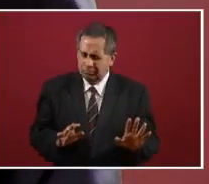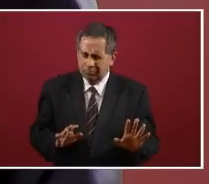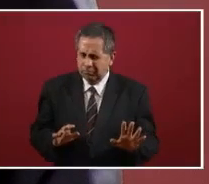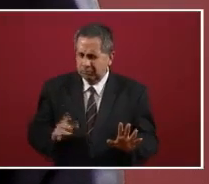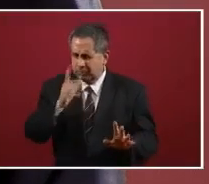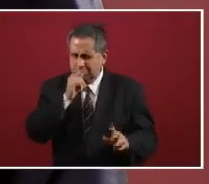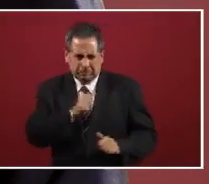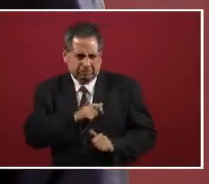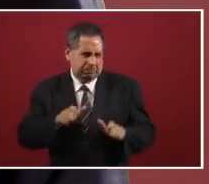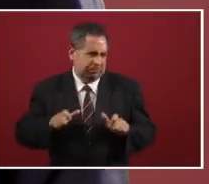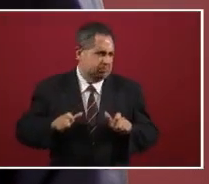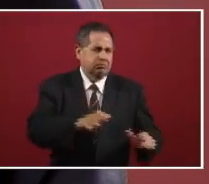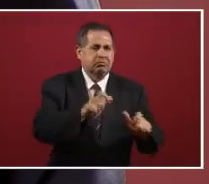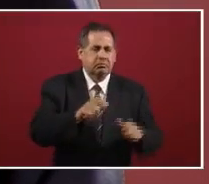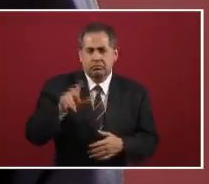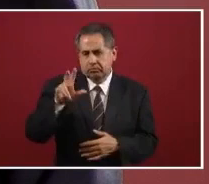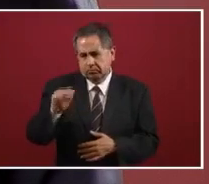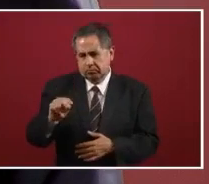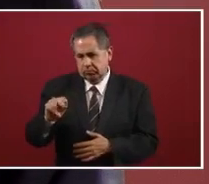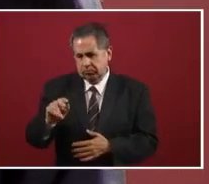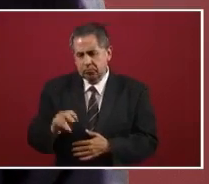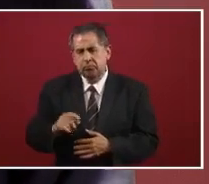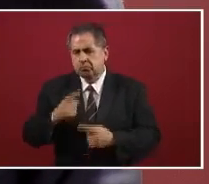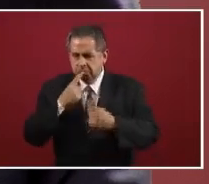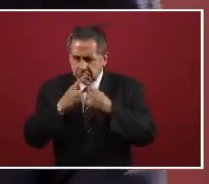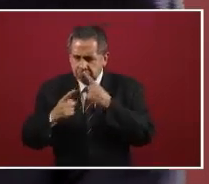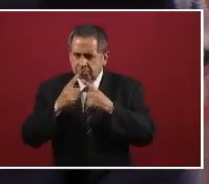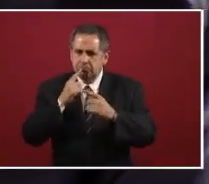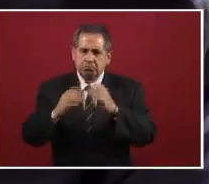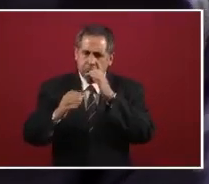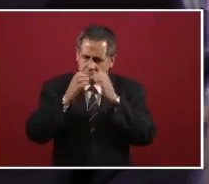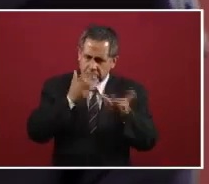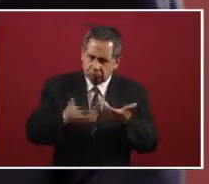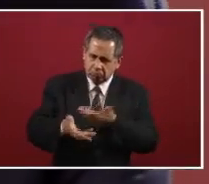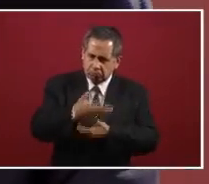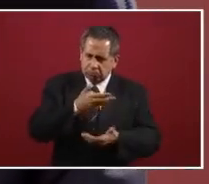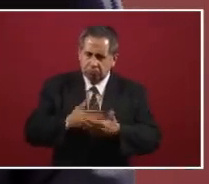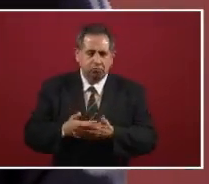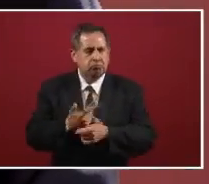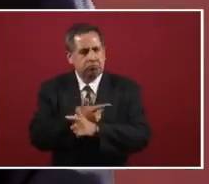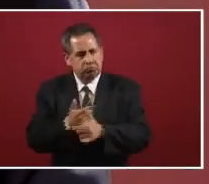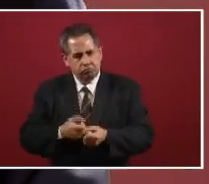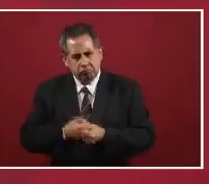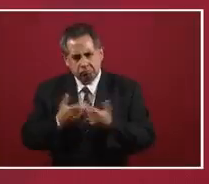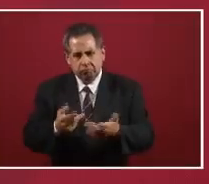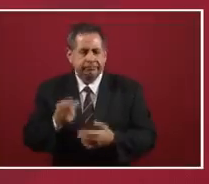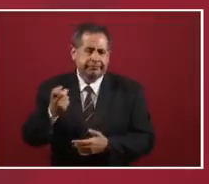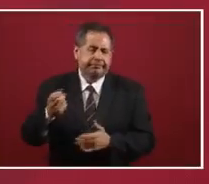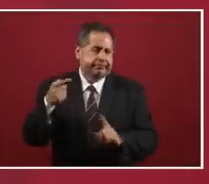que se dialogue y que se garanticen las libertades,